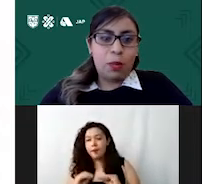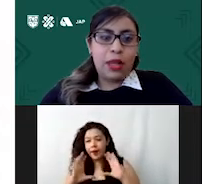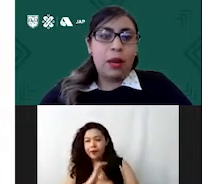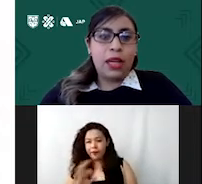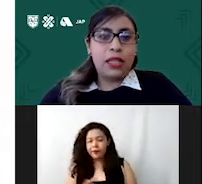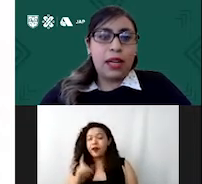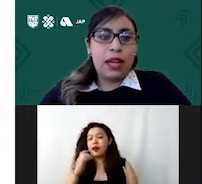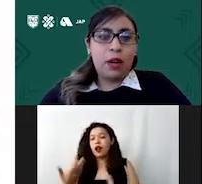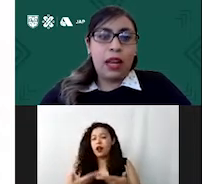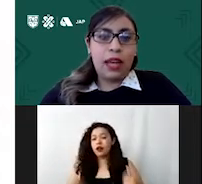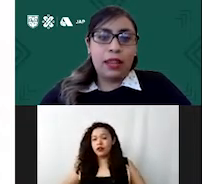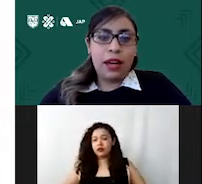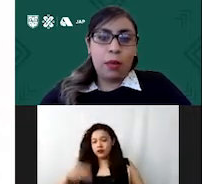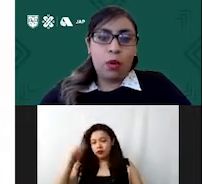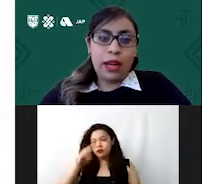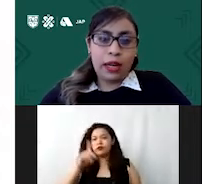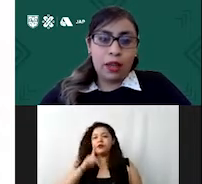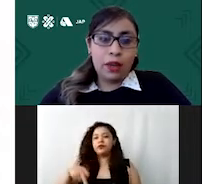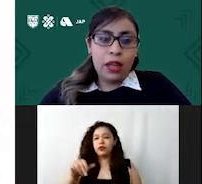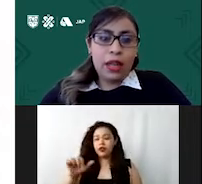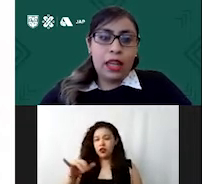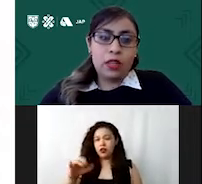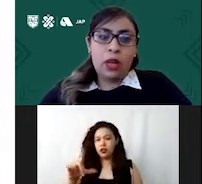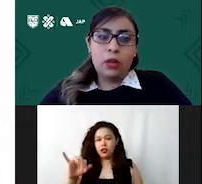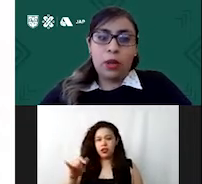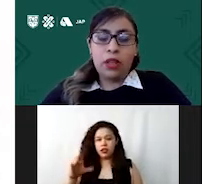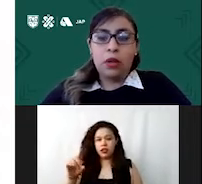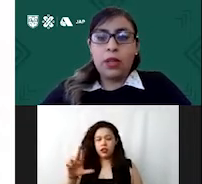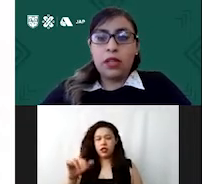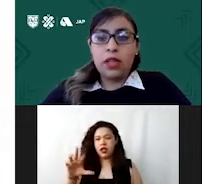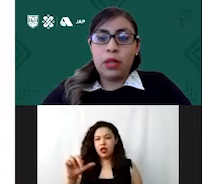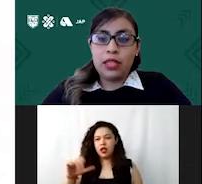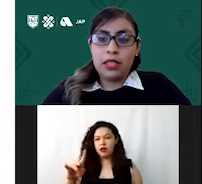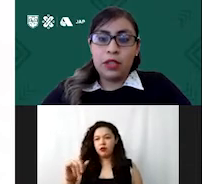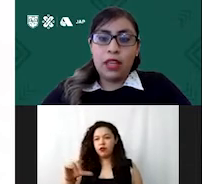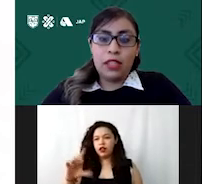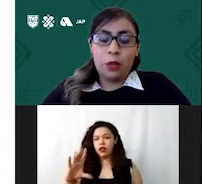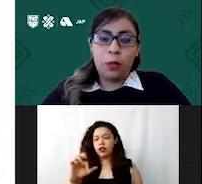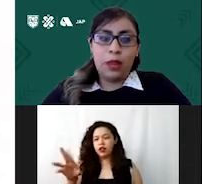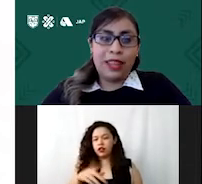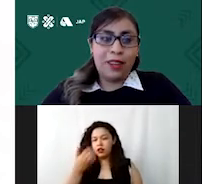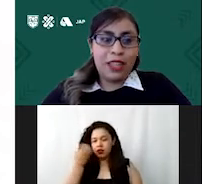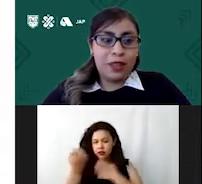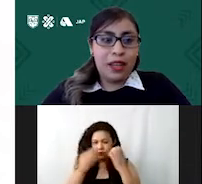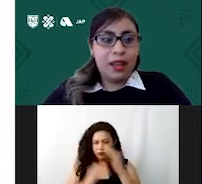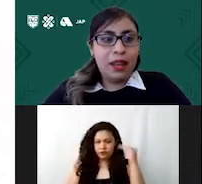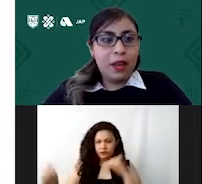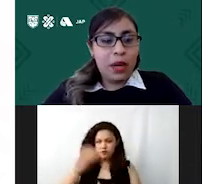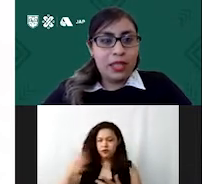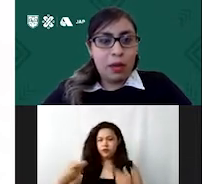nos acompaña la maestra Carol Alejandra Arámbula Carrillo, de la Escuela Superior de Comercio y Administración del Instituto Politécnico